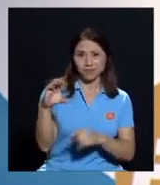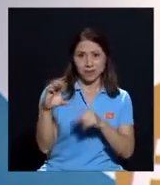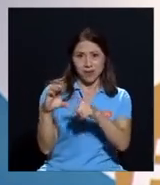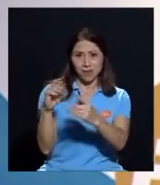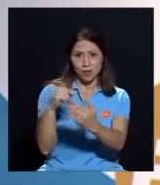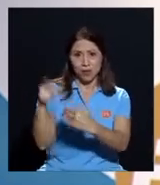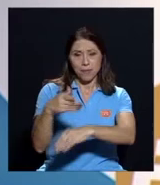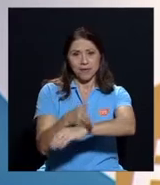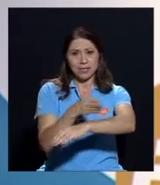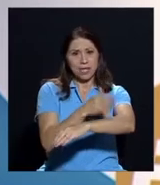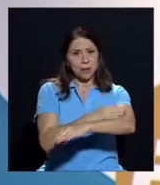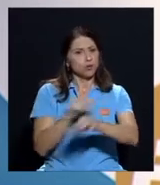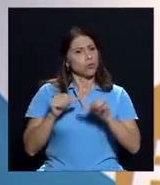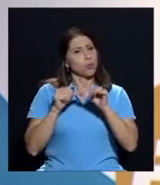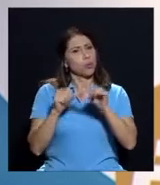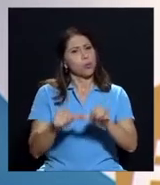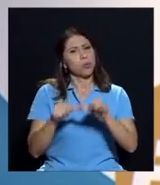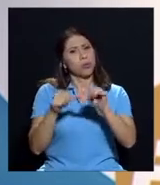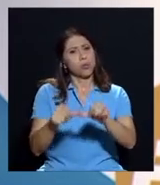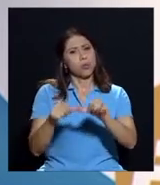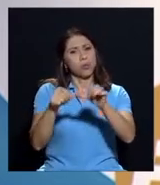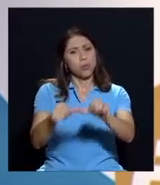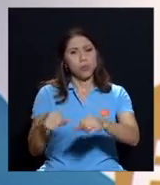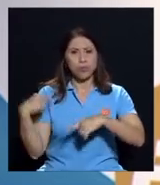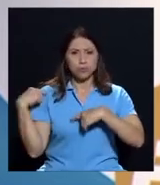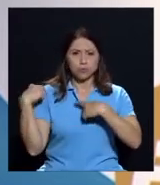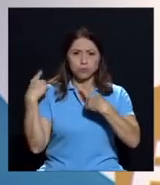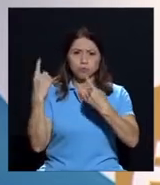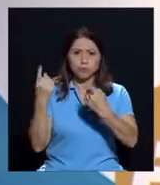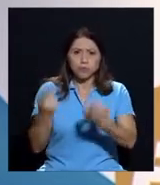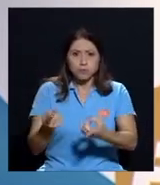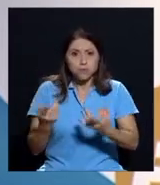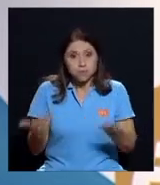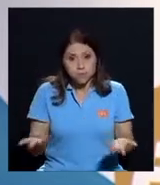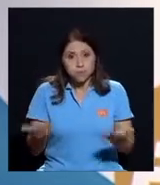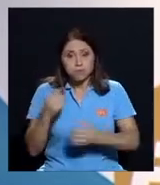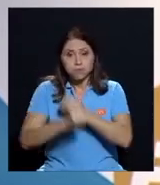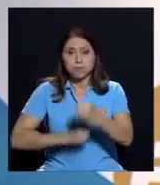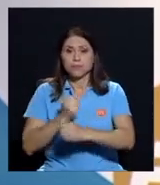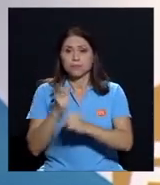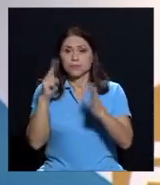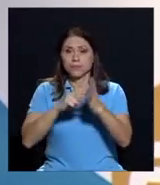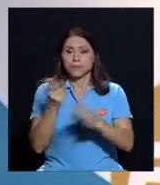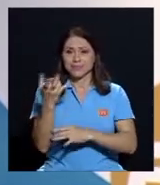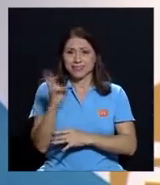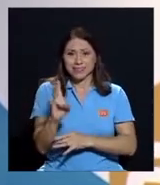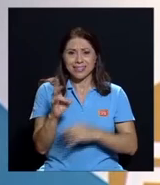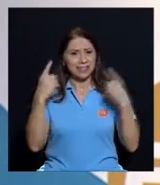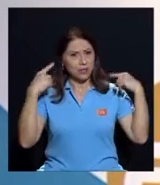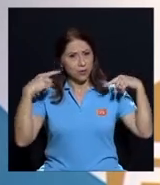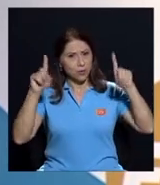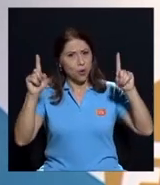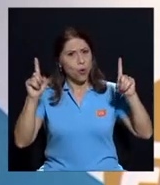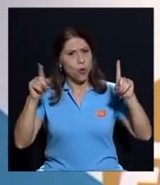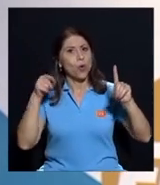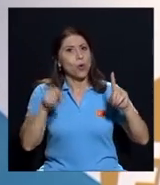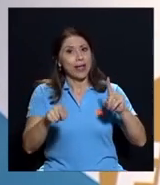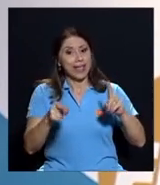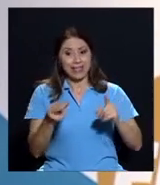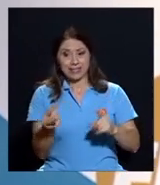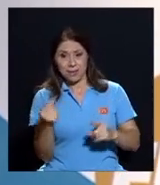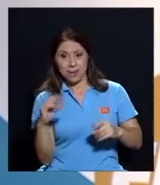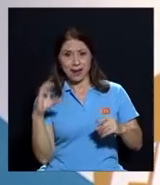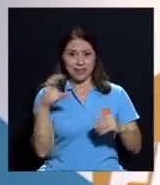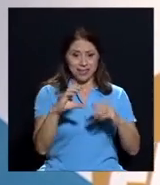constante a partir de ese tiempo que es lo que al 2017 se logró un incremento en esa partida